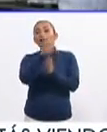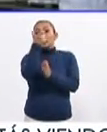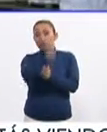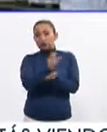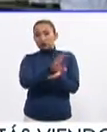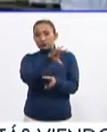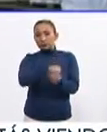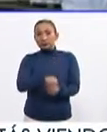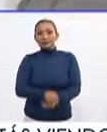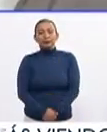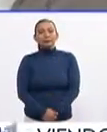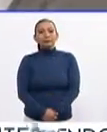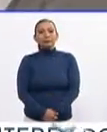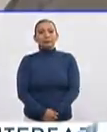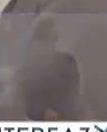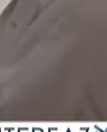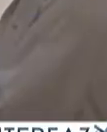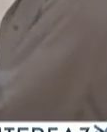de pesos.